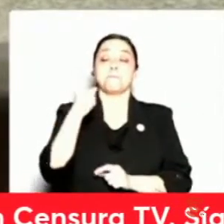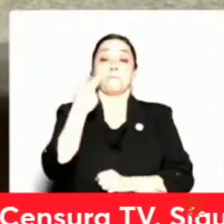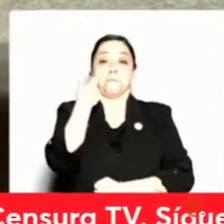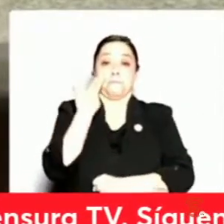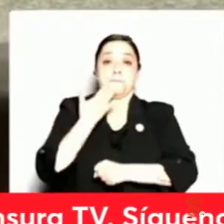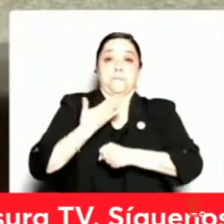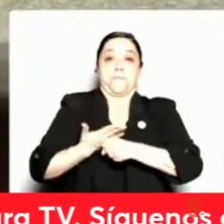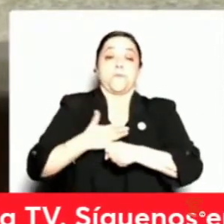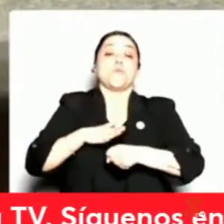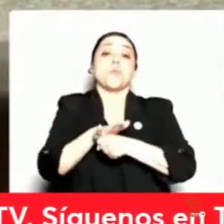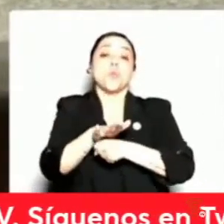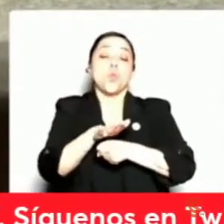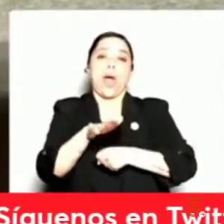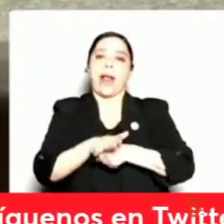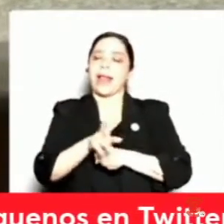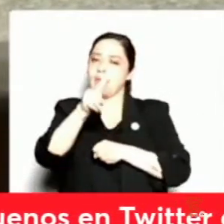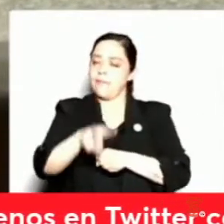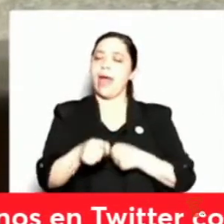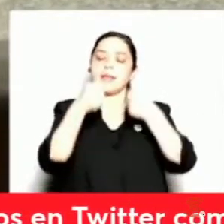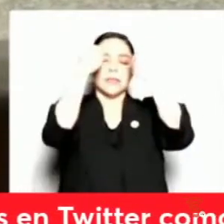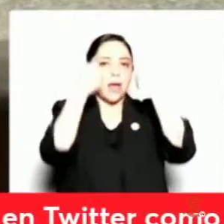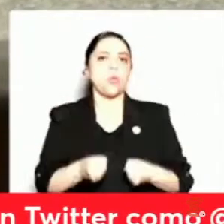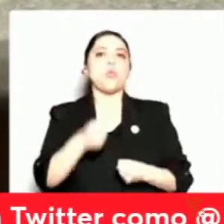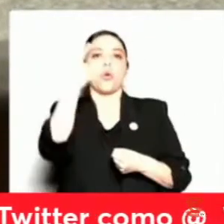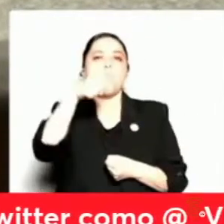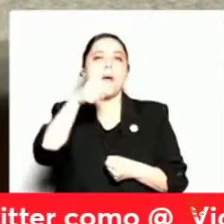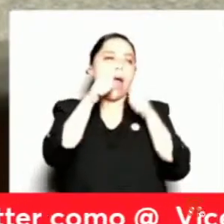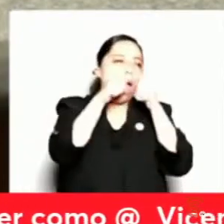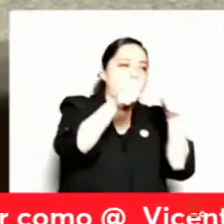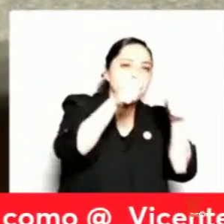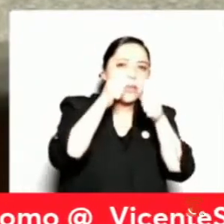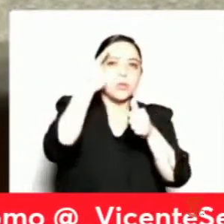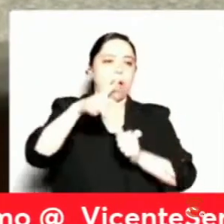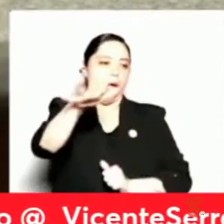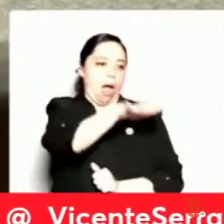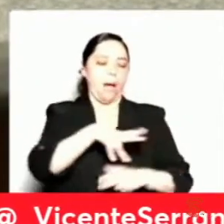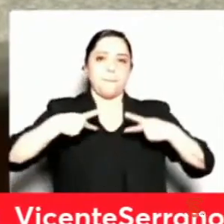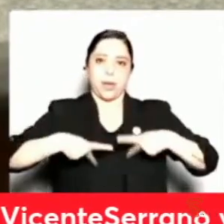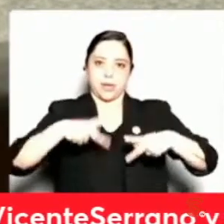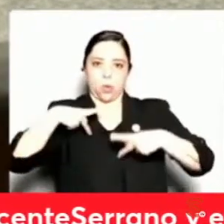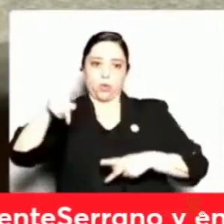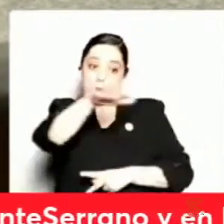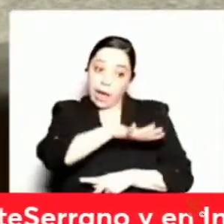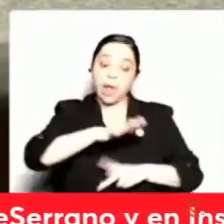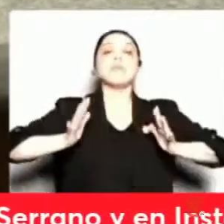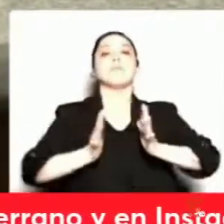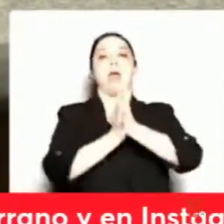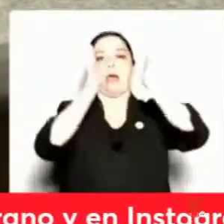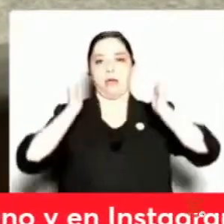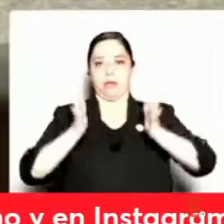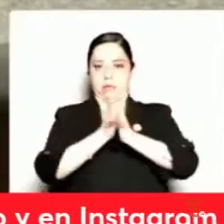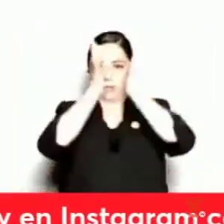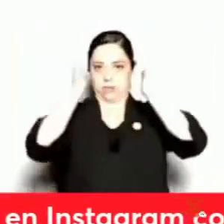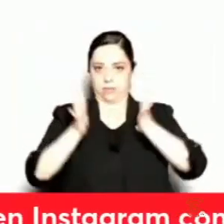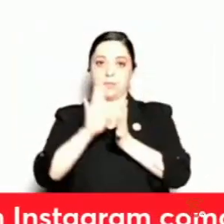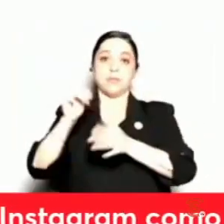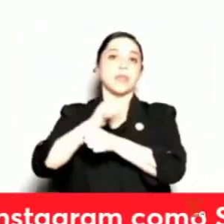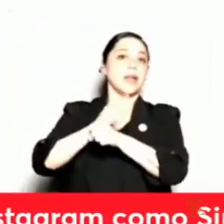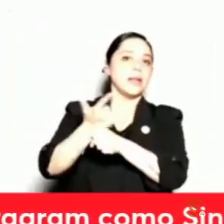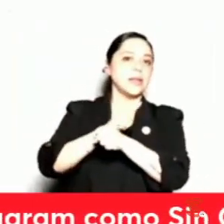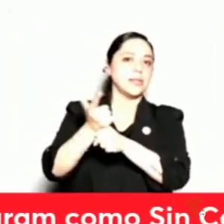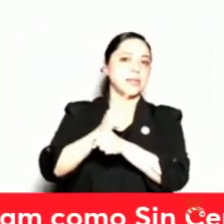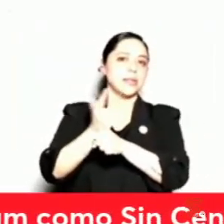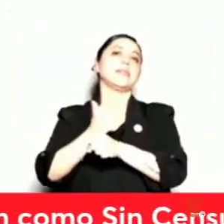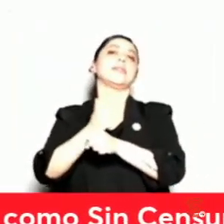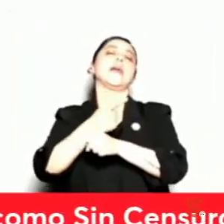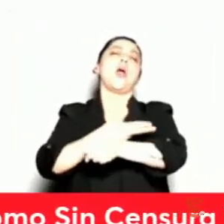la atención de los ciudadanos y de la participación ciudadana. Es licenciado en Gestión y